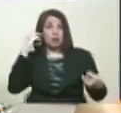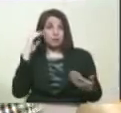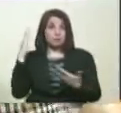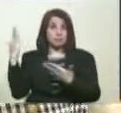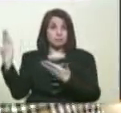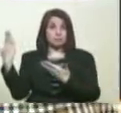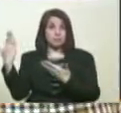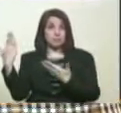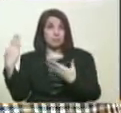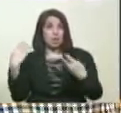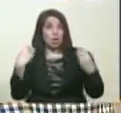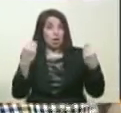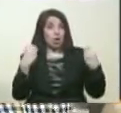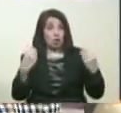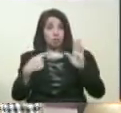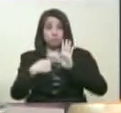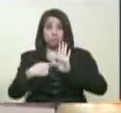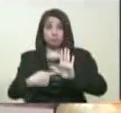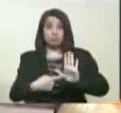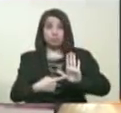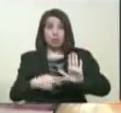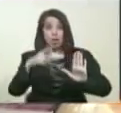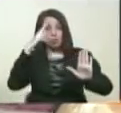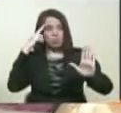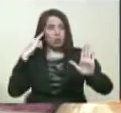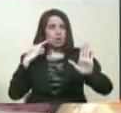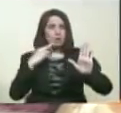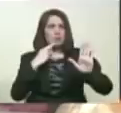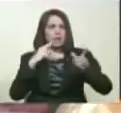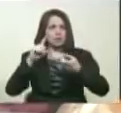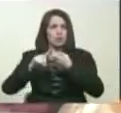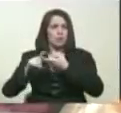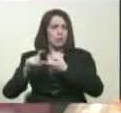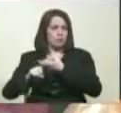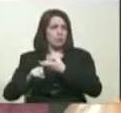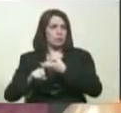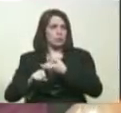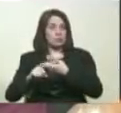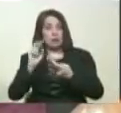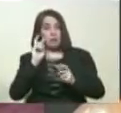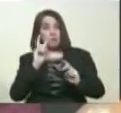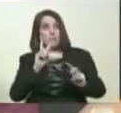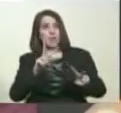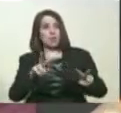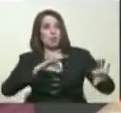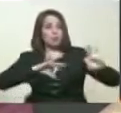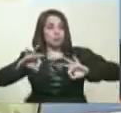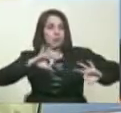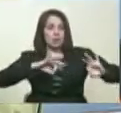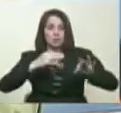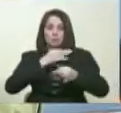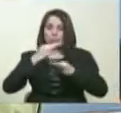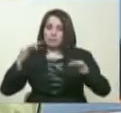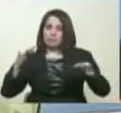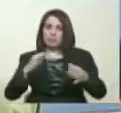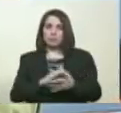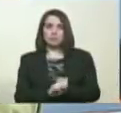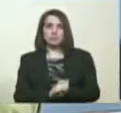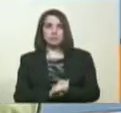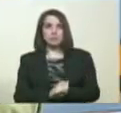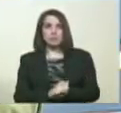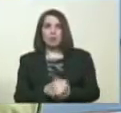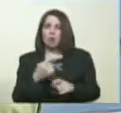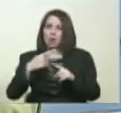muy hermosa, sobre Bolívar y Manuelita Sáenz, hermosísima. Salvador